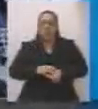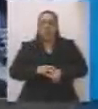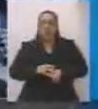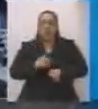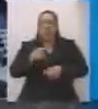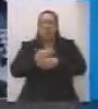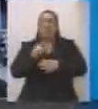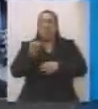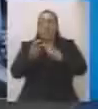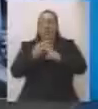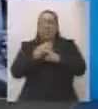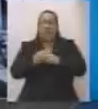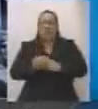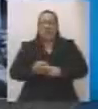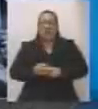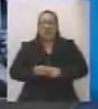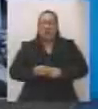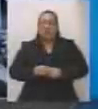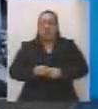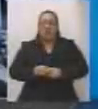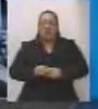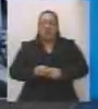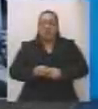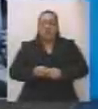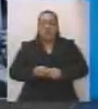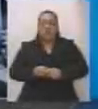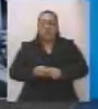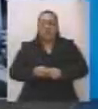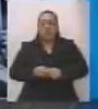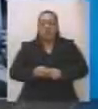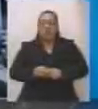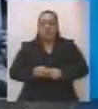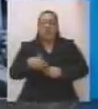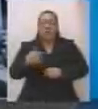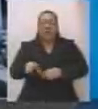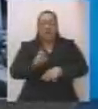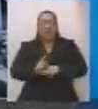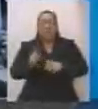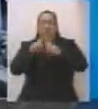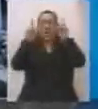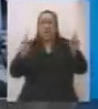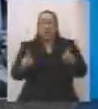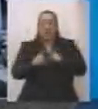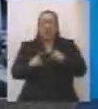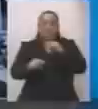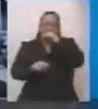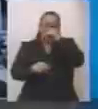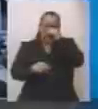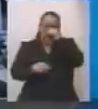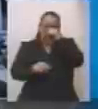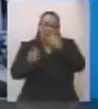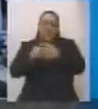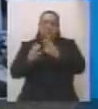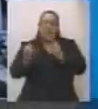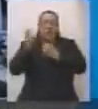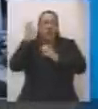fórmula matemática que hemos desarrollado, que está aquí en la pantalla, pero en esta